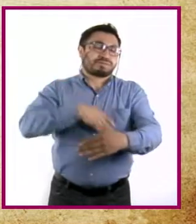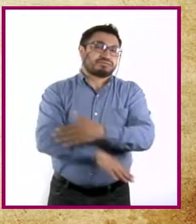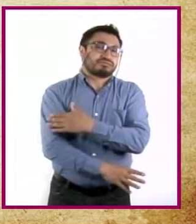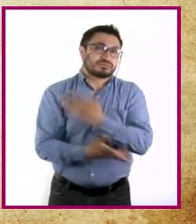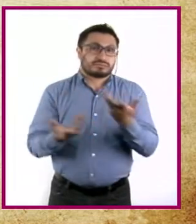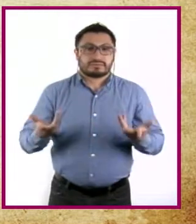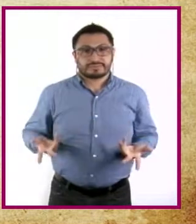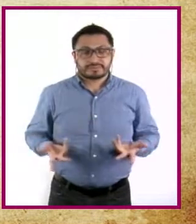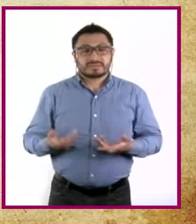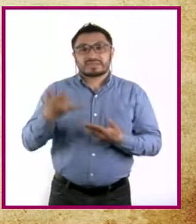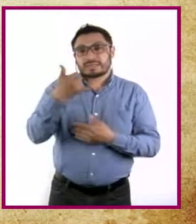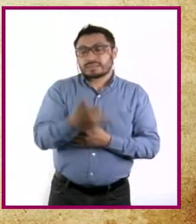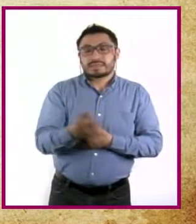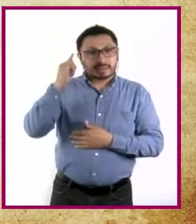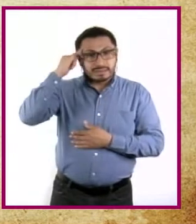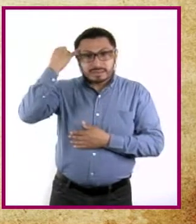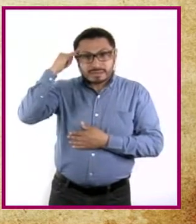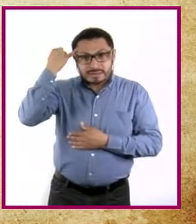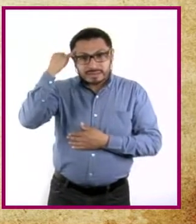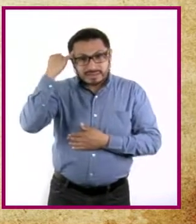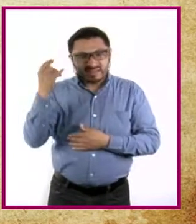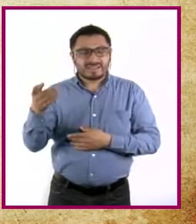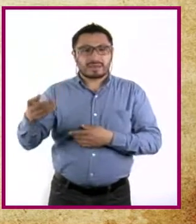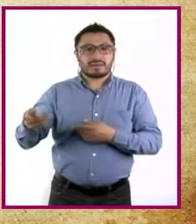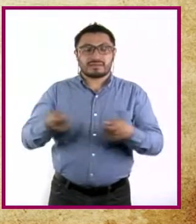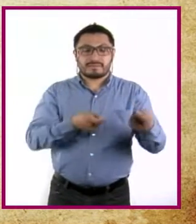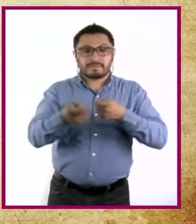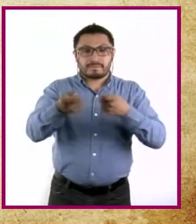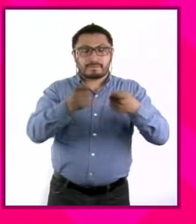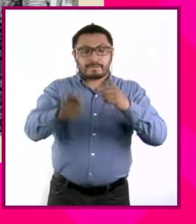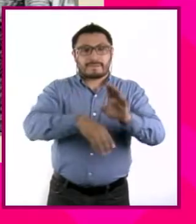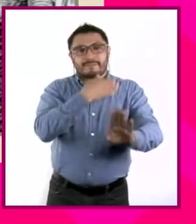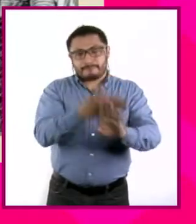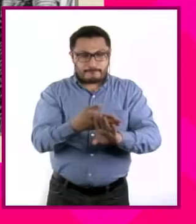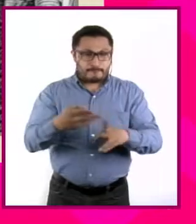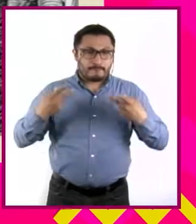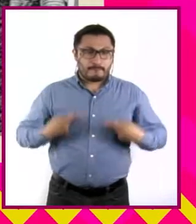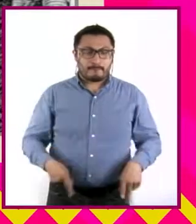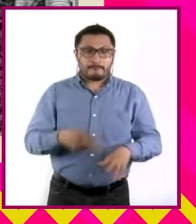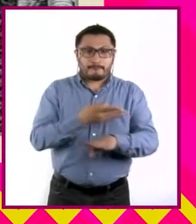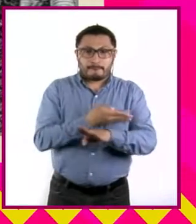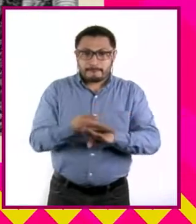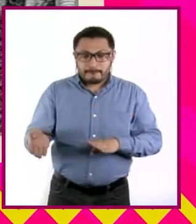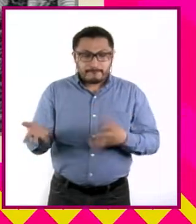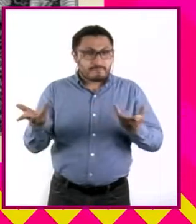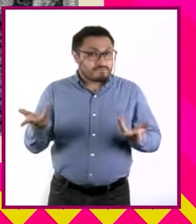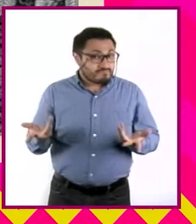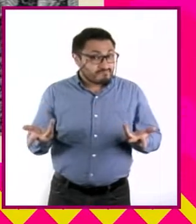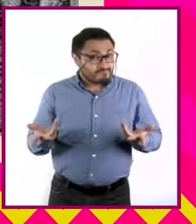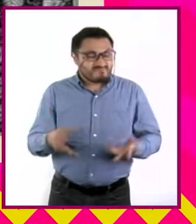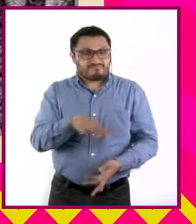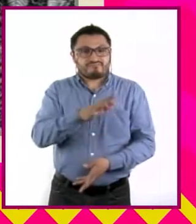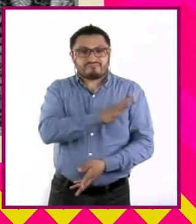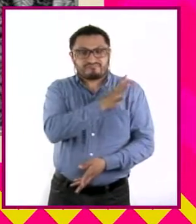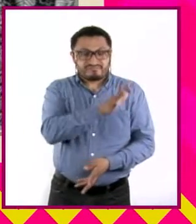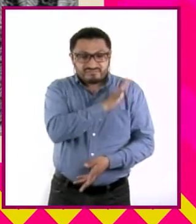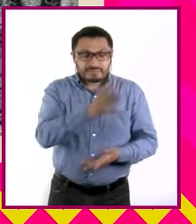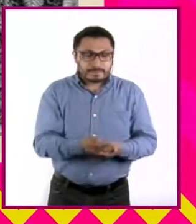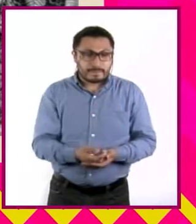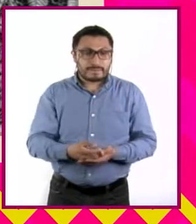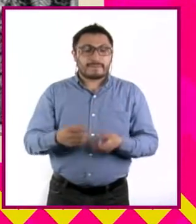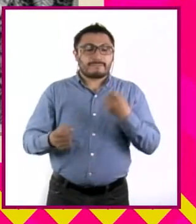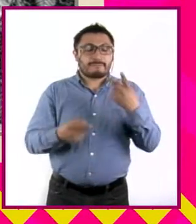Viricuta. Para los indígenas huicholes es uno de los sitios más sagrados de su cultura, pues creen que la creación del mundo sucedió en